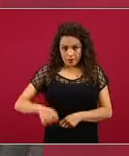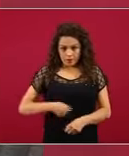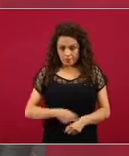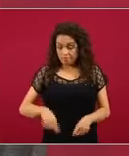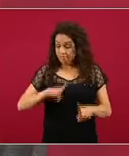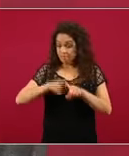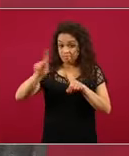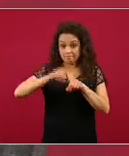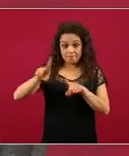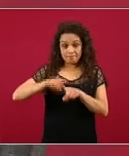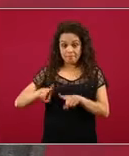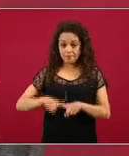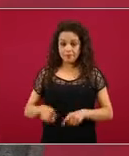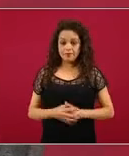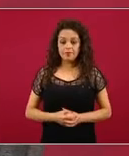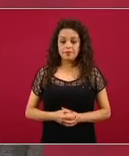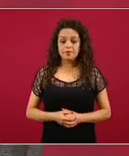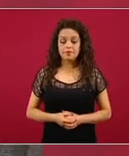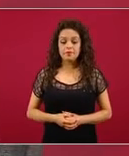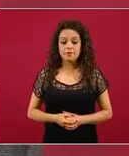etcétera. Y